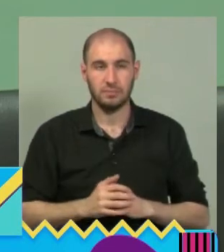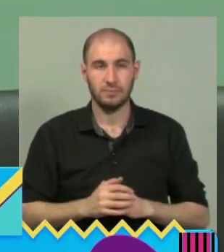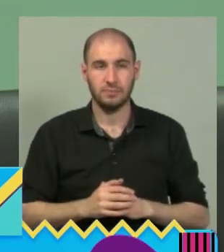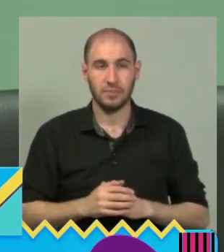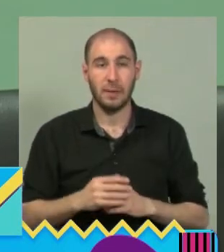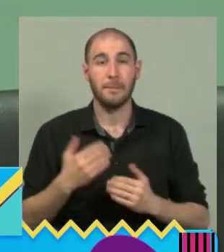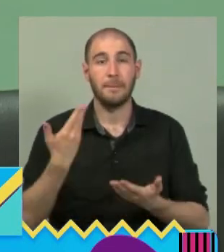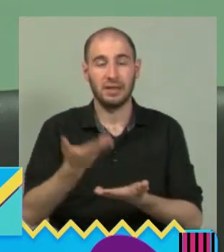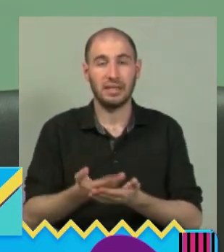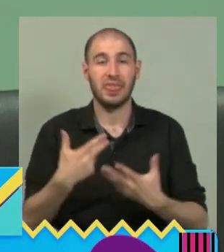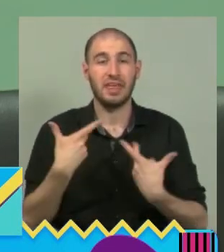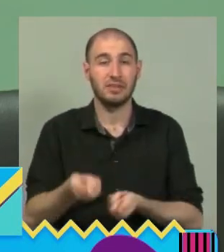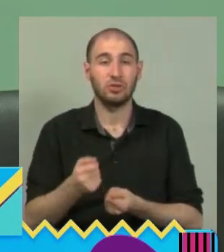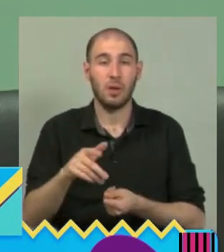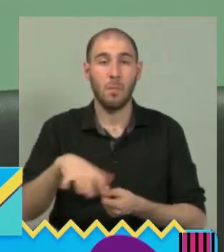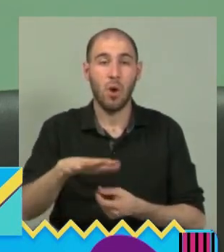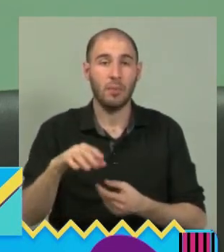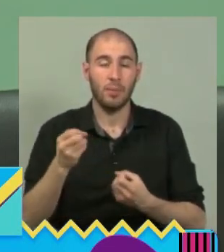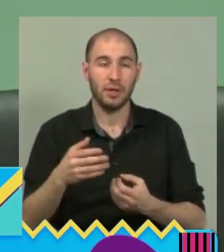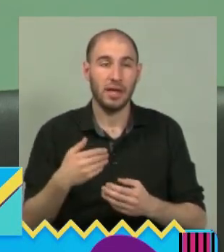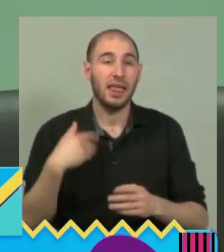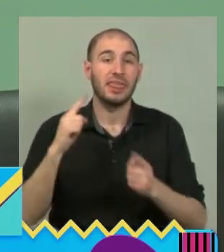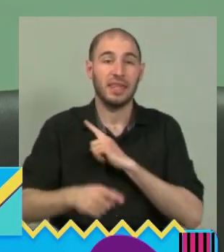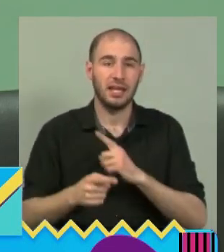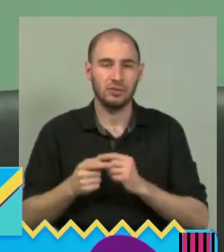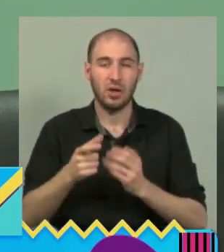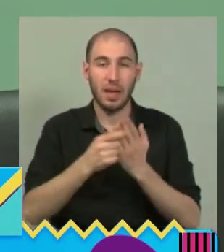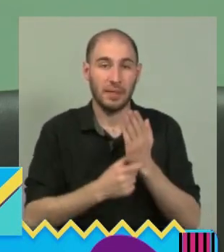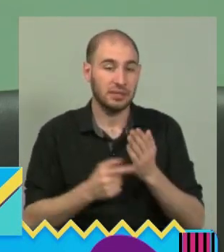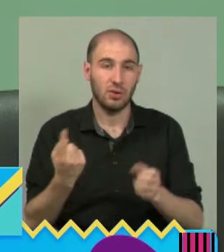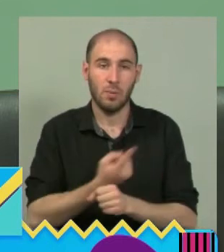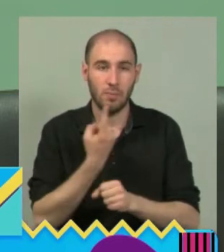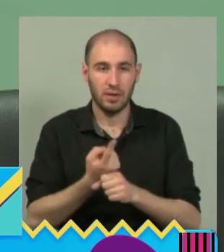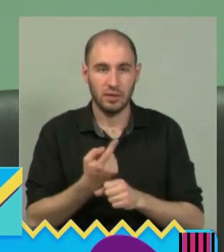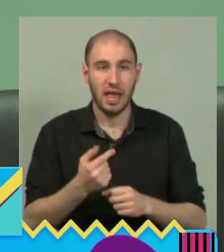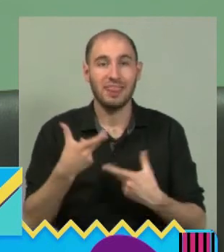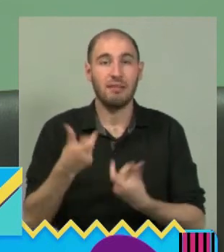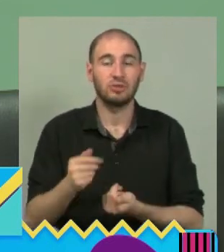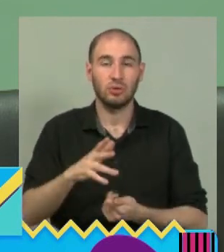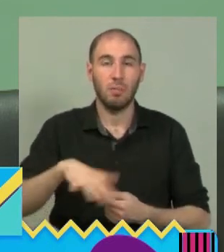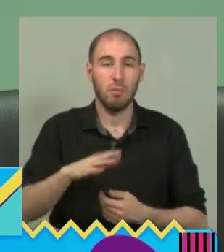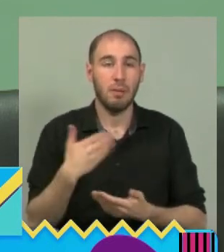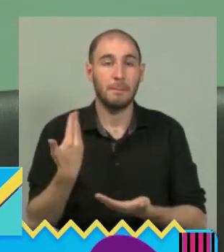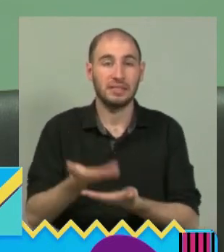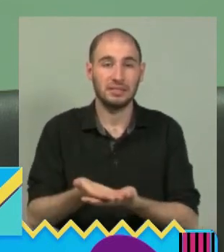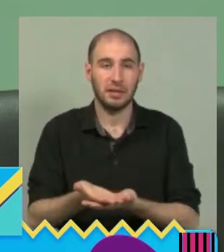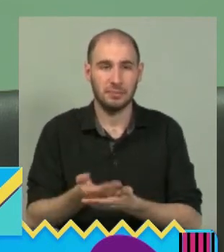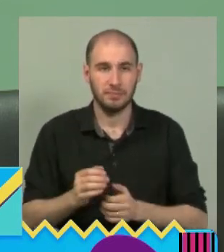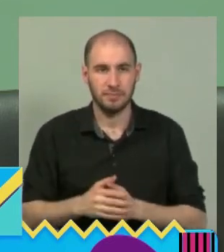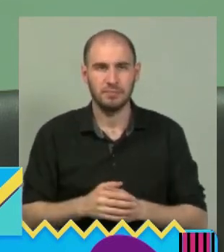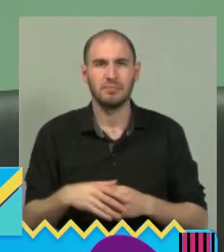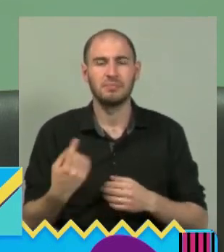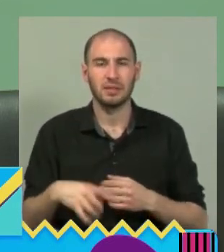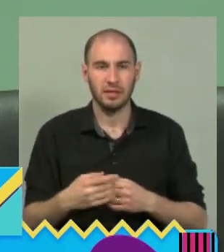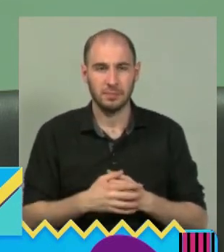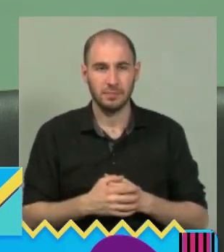le presentamos al defensor del pueblo porque no podíamos acceder directamente al expediente del juzgado, y el defensor del pueblo presentó nuestra propuesta, que